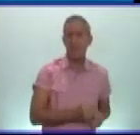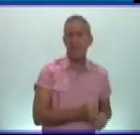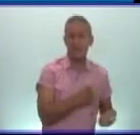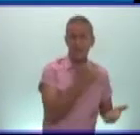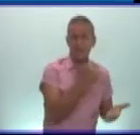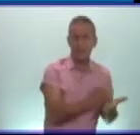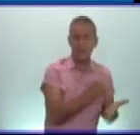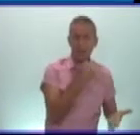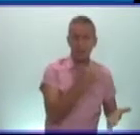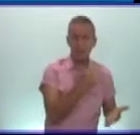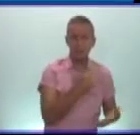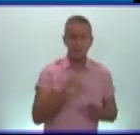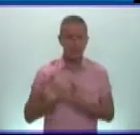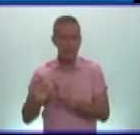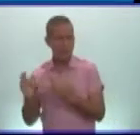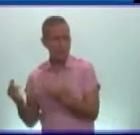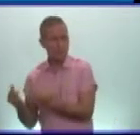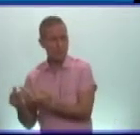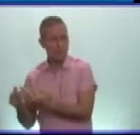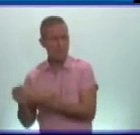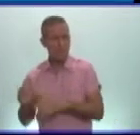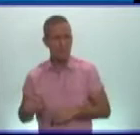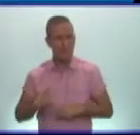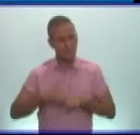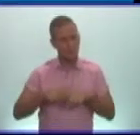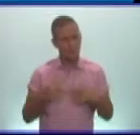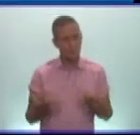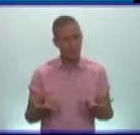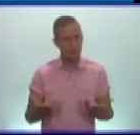oficial. Adelante.